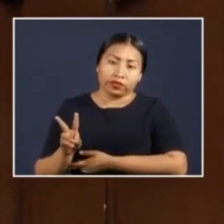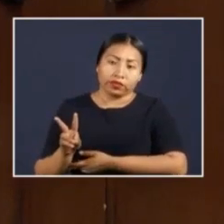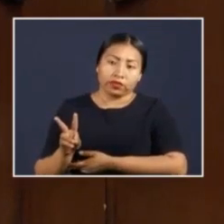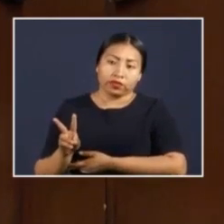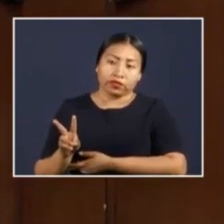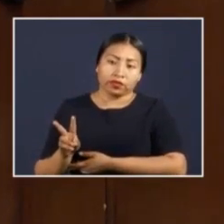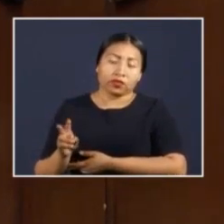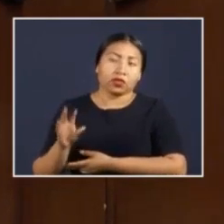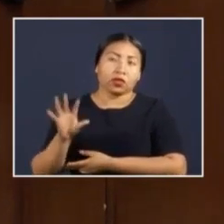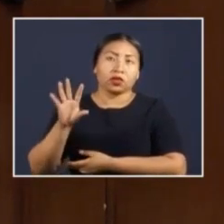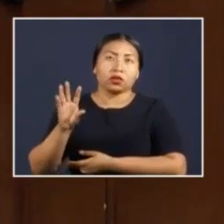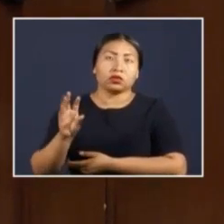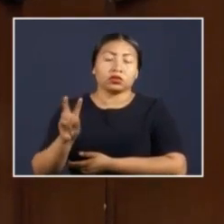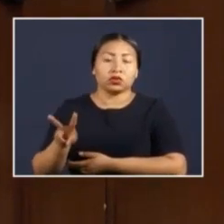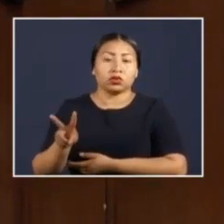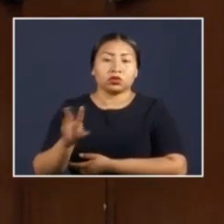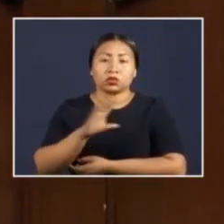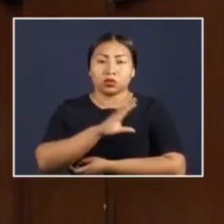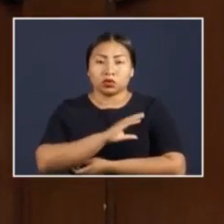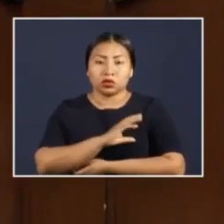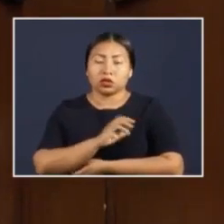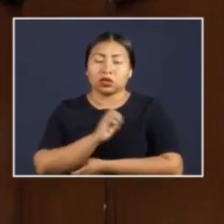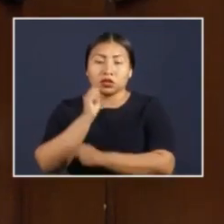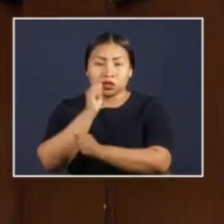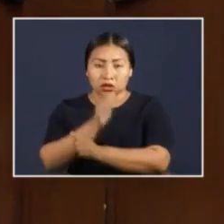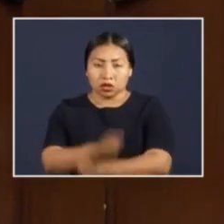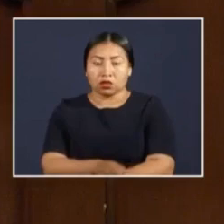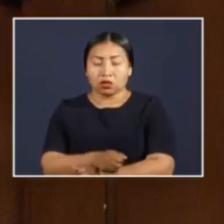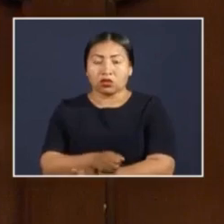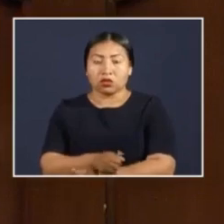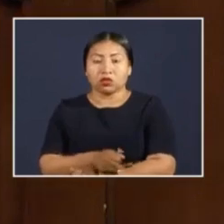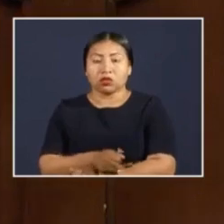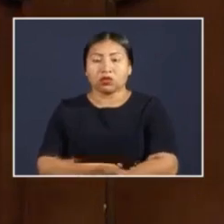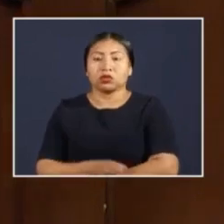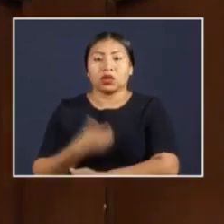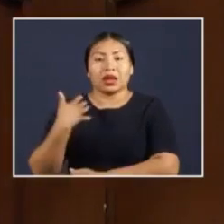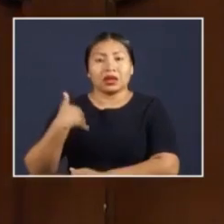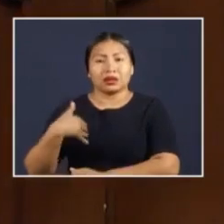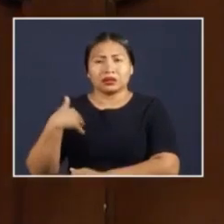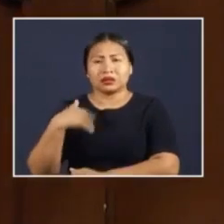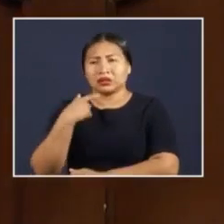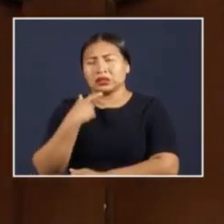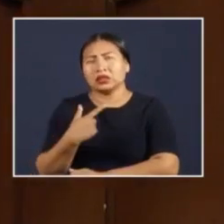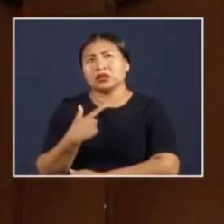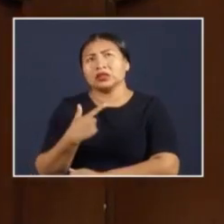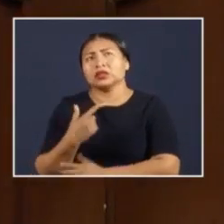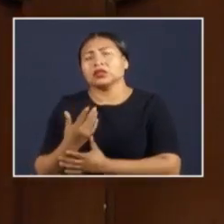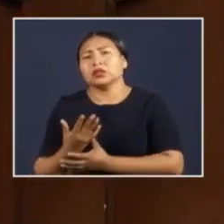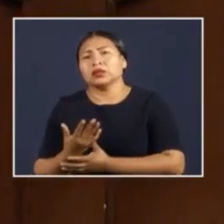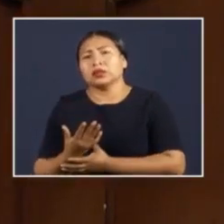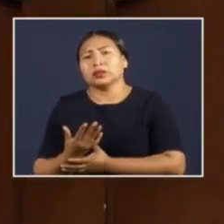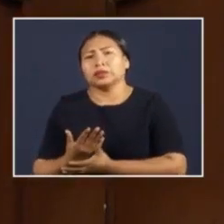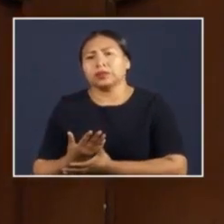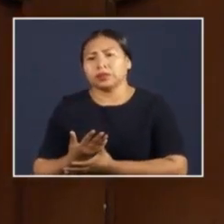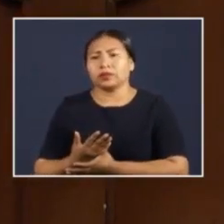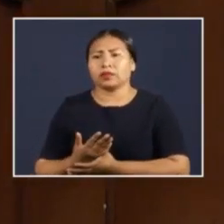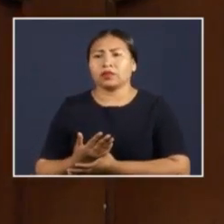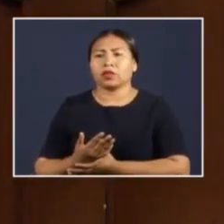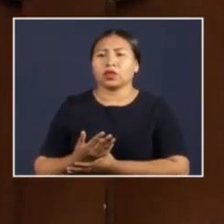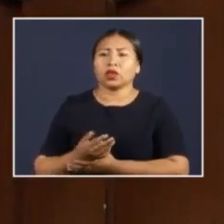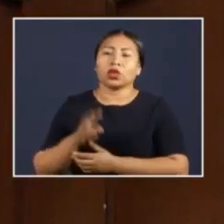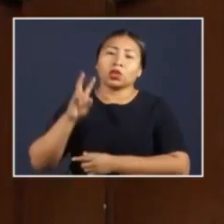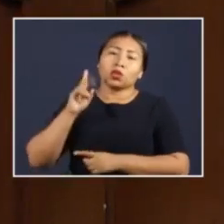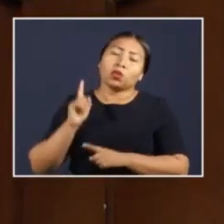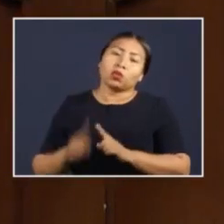oficiales grabados de la argentina dos oficiales penitenciarios si no es por este proyecto si este proyecto no es aprobado ellos no pueden